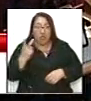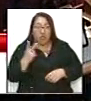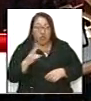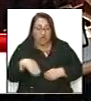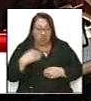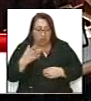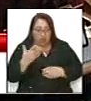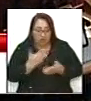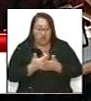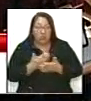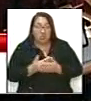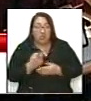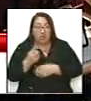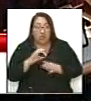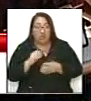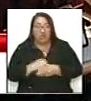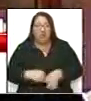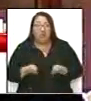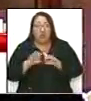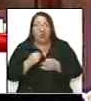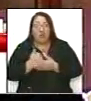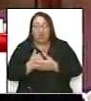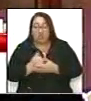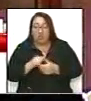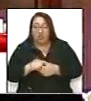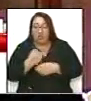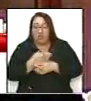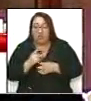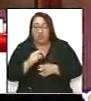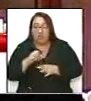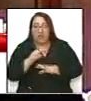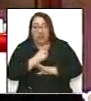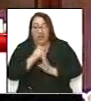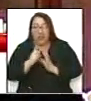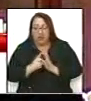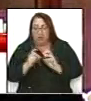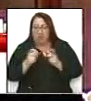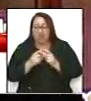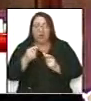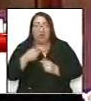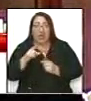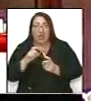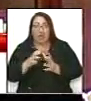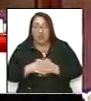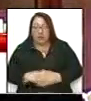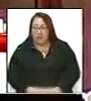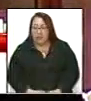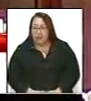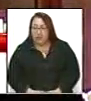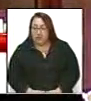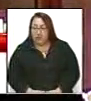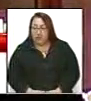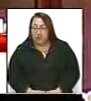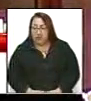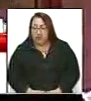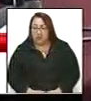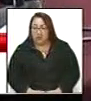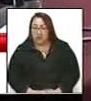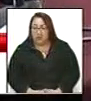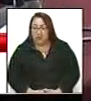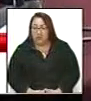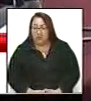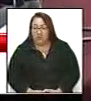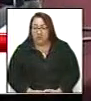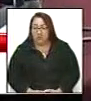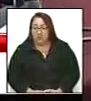de la sustentación para efectivamente ayudar incluso en la formulación del predictamen. Congresista Glave, tiene usted el uso de la palabra. ¿Pide autorización para unas